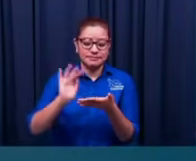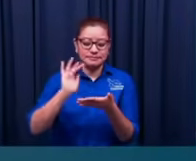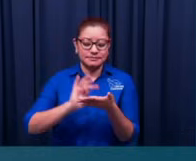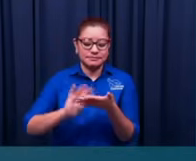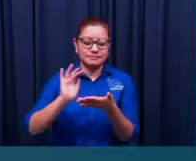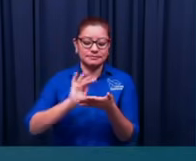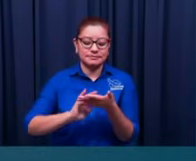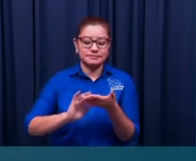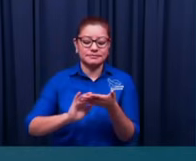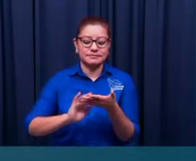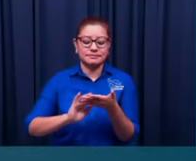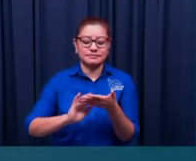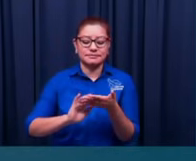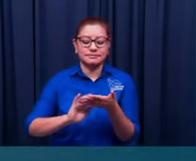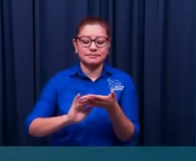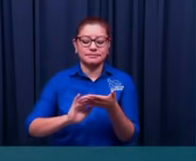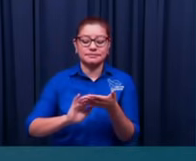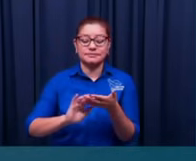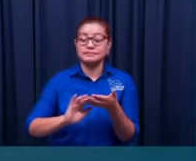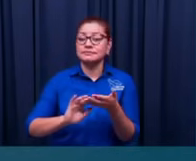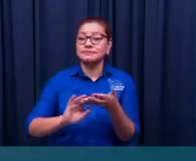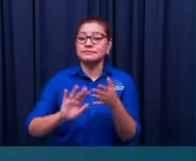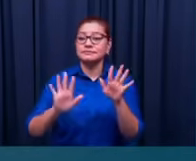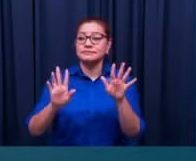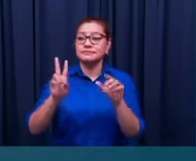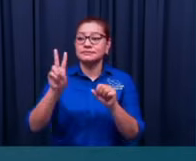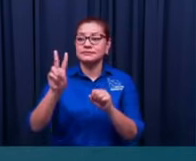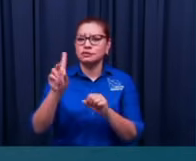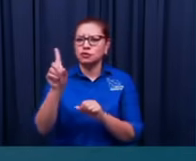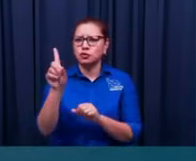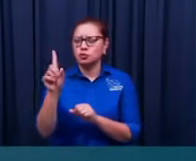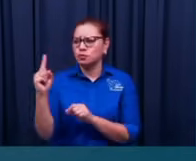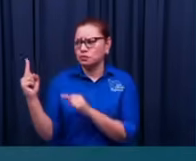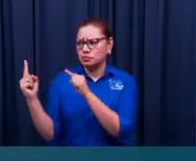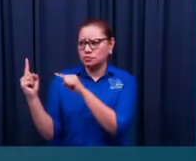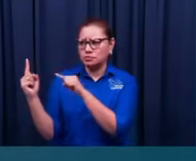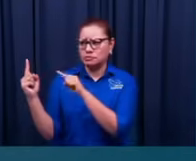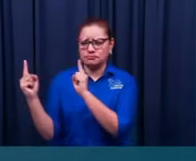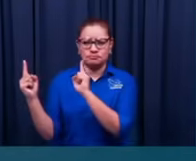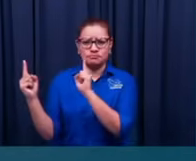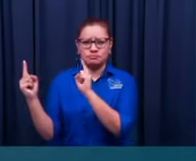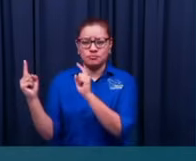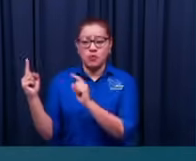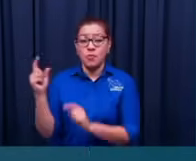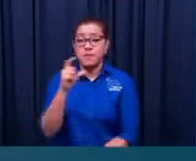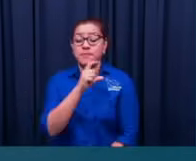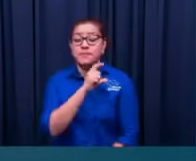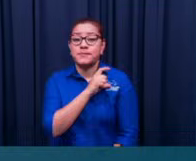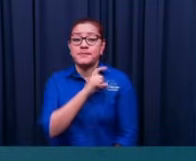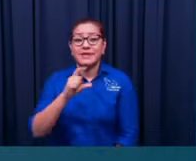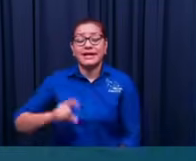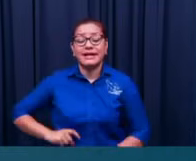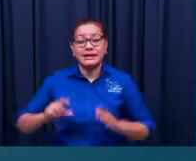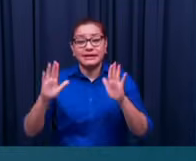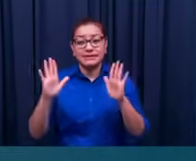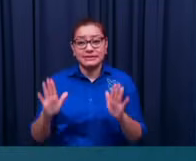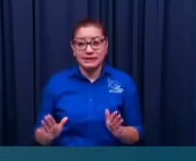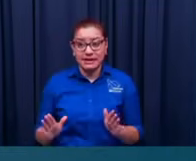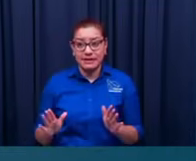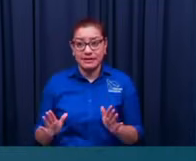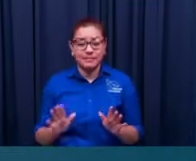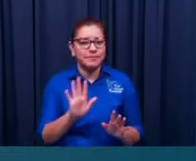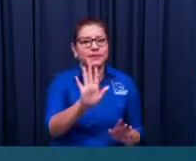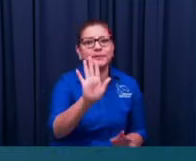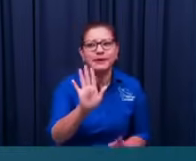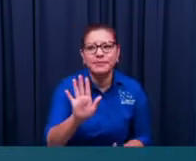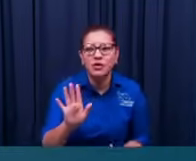7:12. Pero además digo yo, no, señor, si un hermano tiene una mujer que no es creyente, y ella, pero